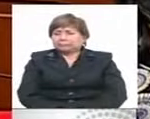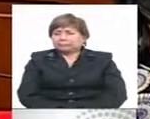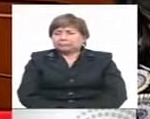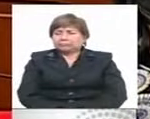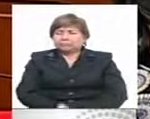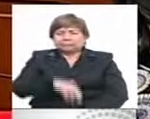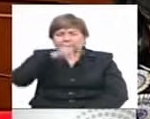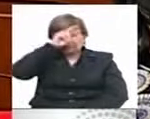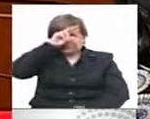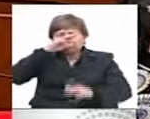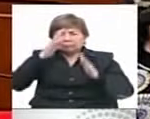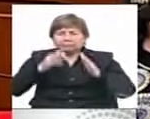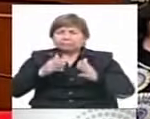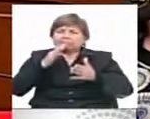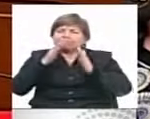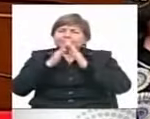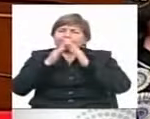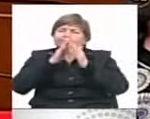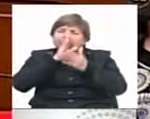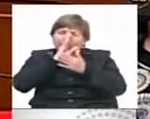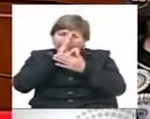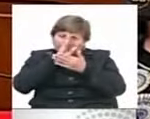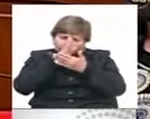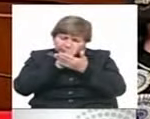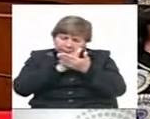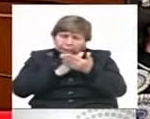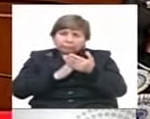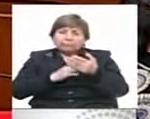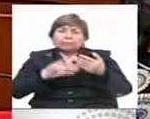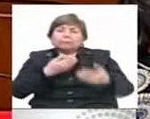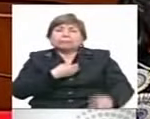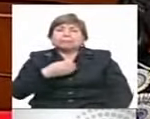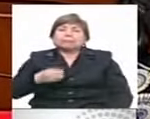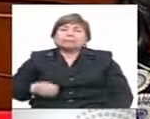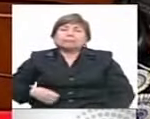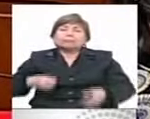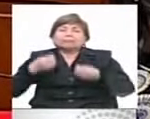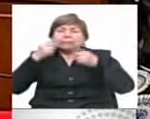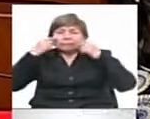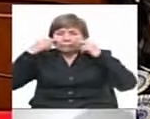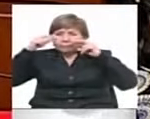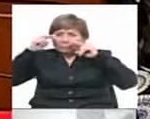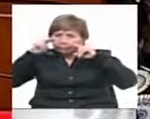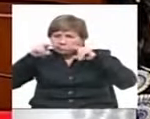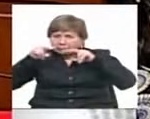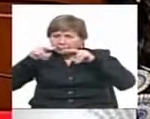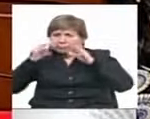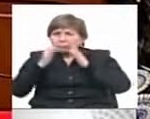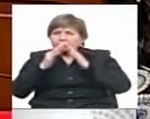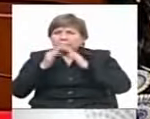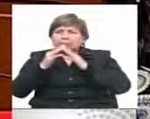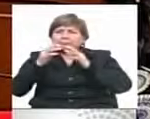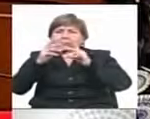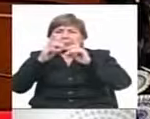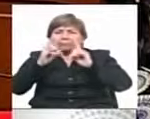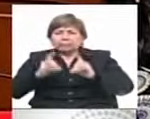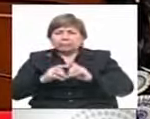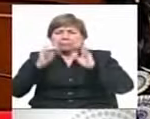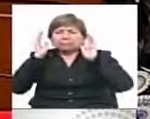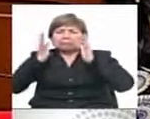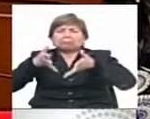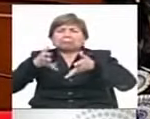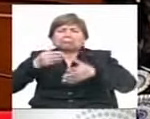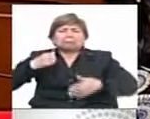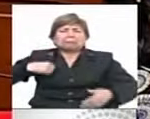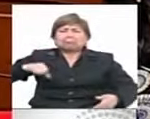peruanos que viven en casas muy humildes están esperando que el Estado también ponga la mirada ahí. Distritos abandonados donde no hay alcalde, donde no